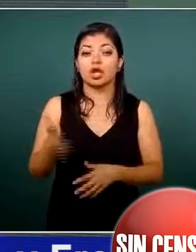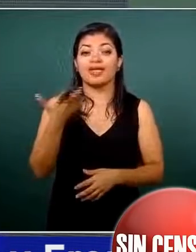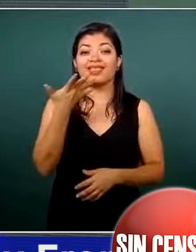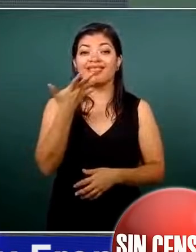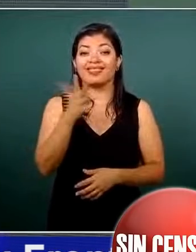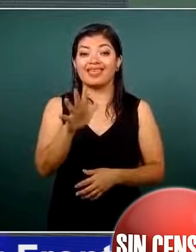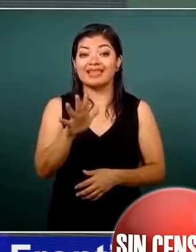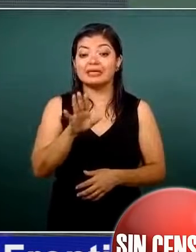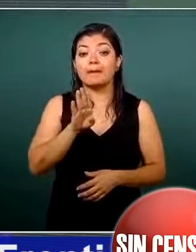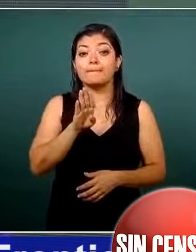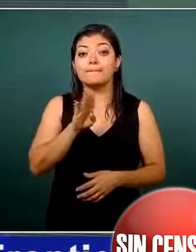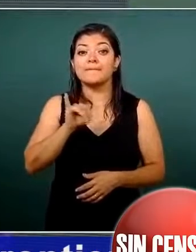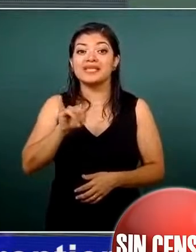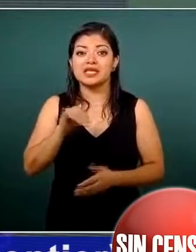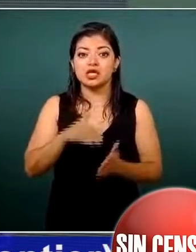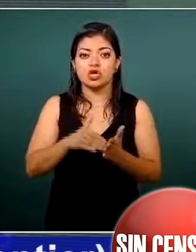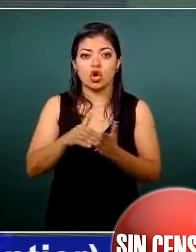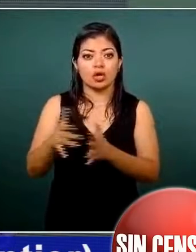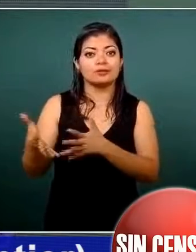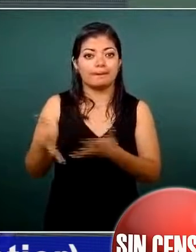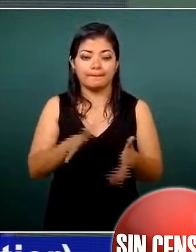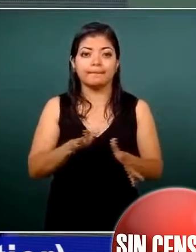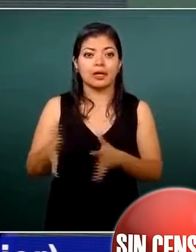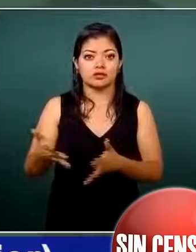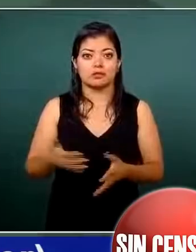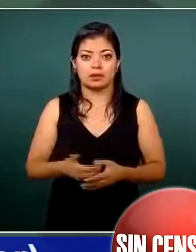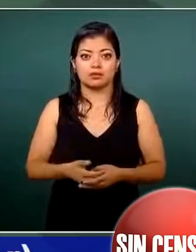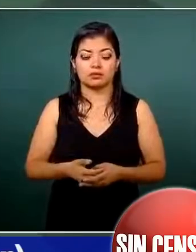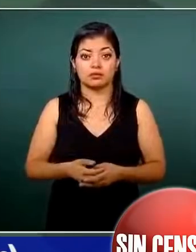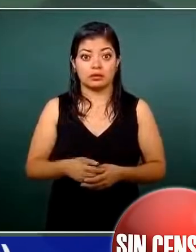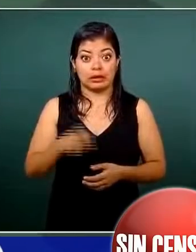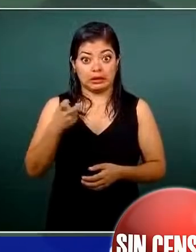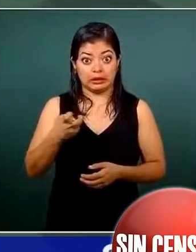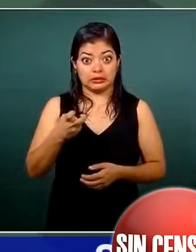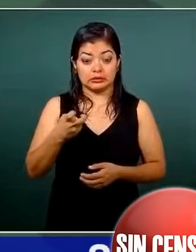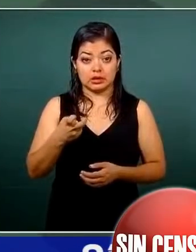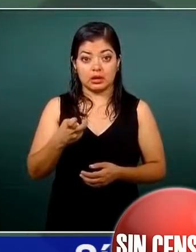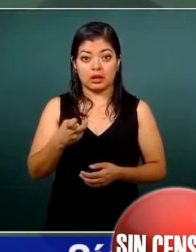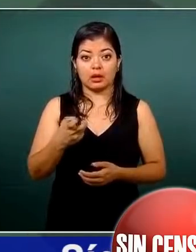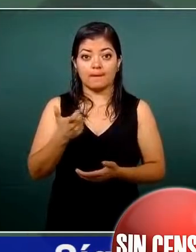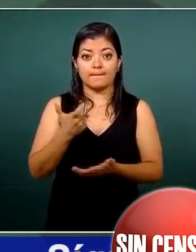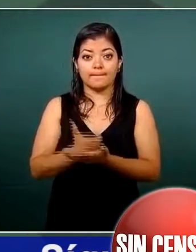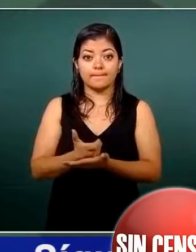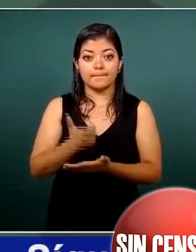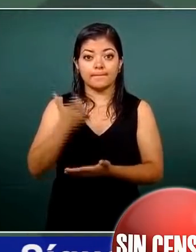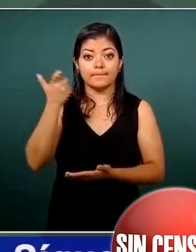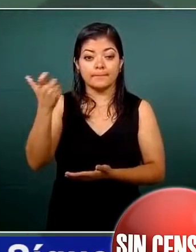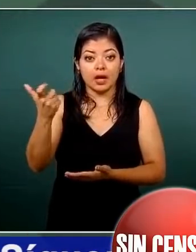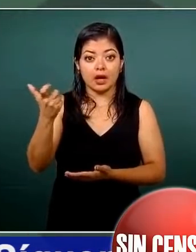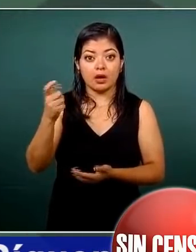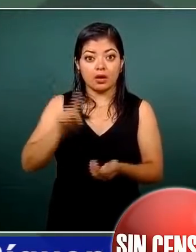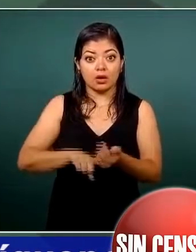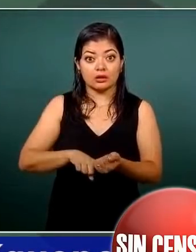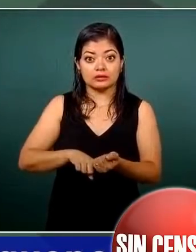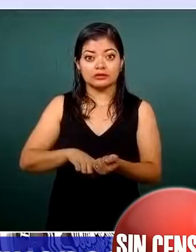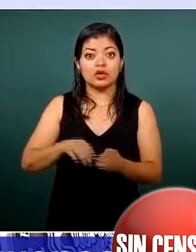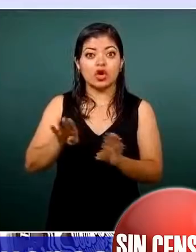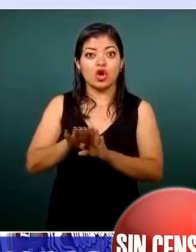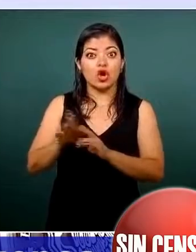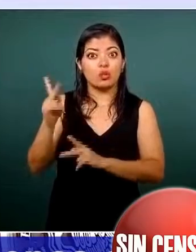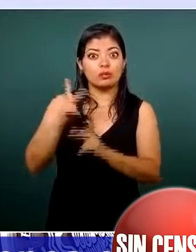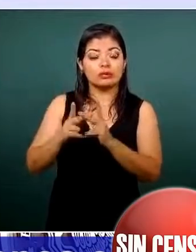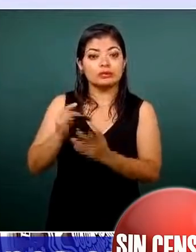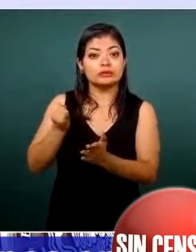10 billones. Solo para el pago del servicio de esa deuda tenemos